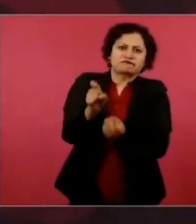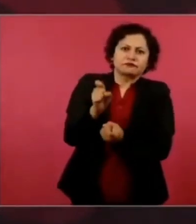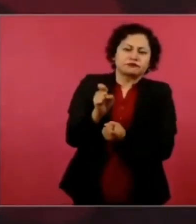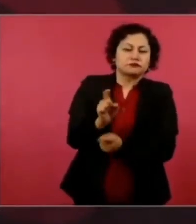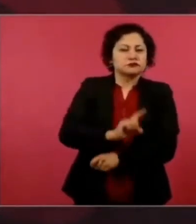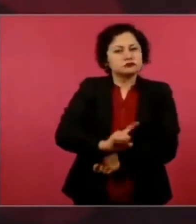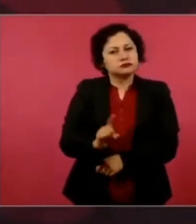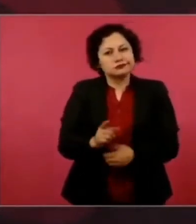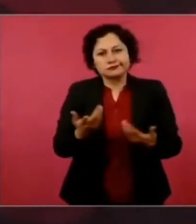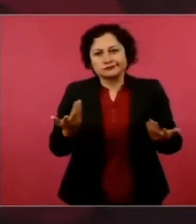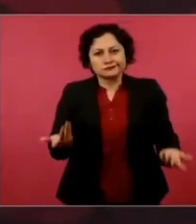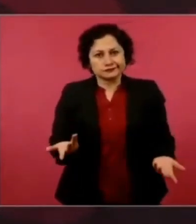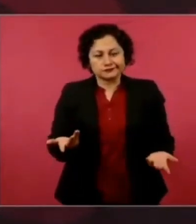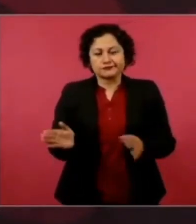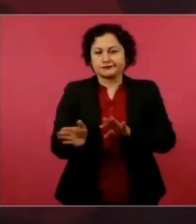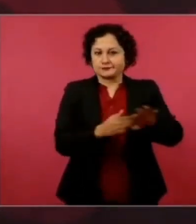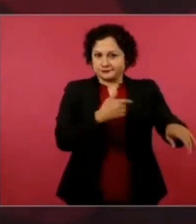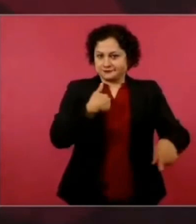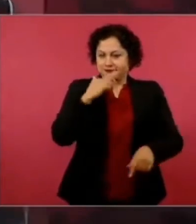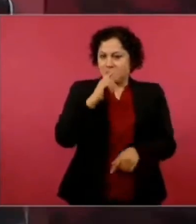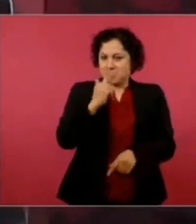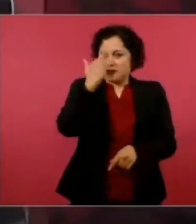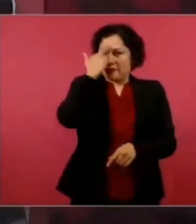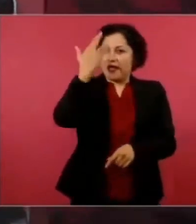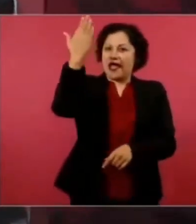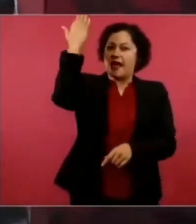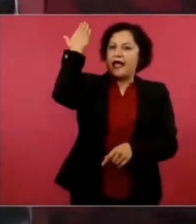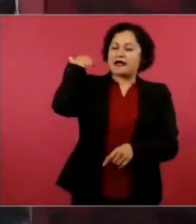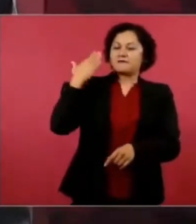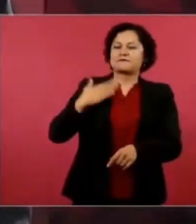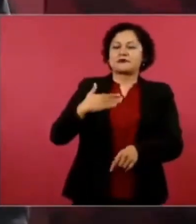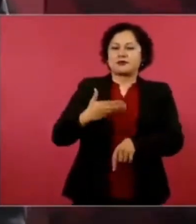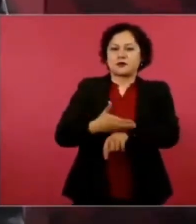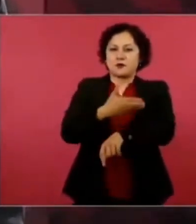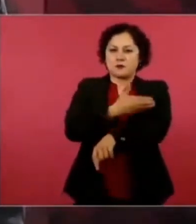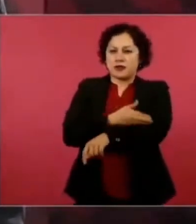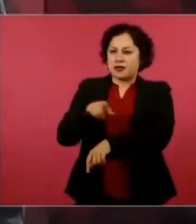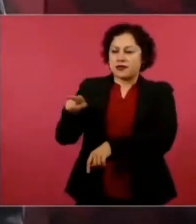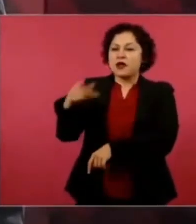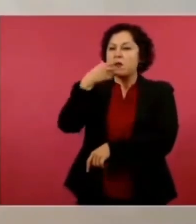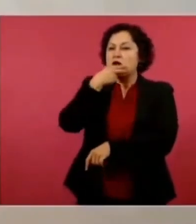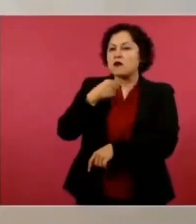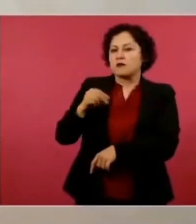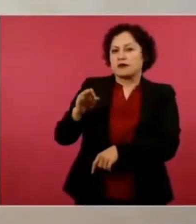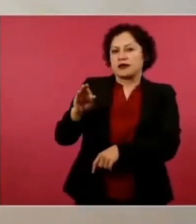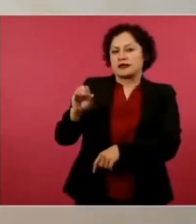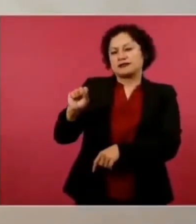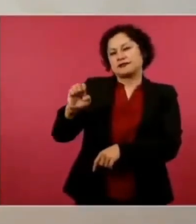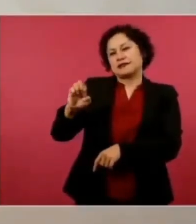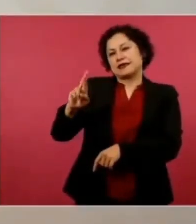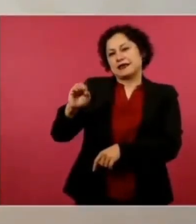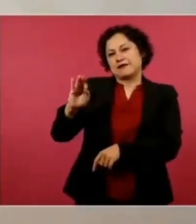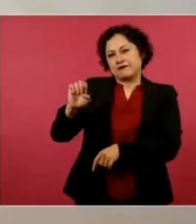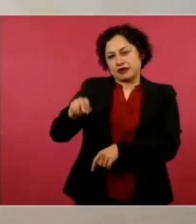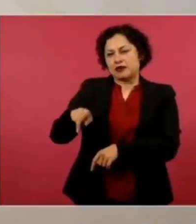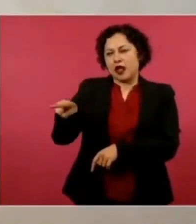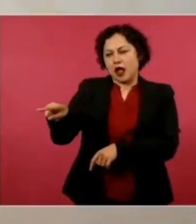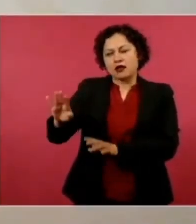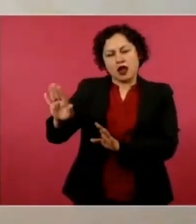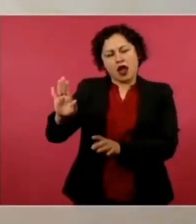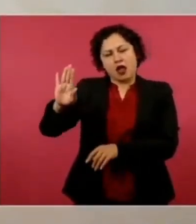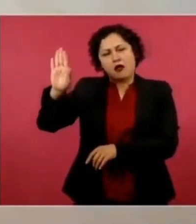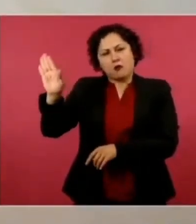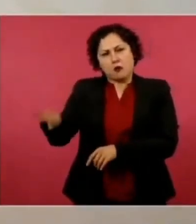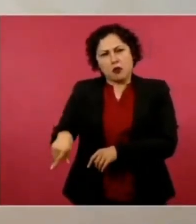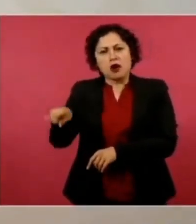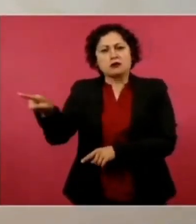Serafín Fernández, un paisano mío, anciano y afinado, que cuando empezamos en la lucha, él